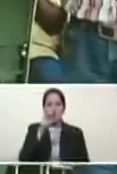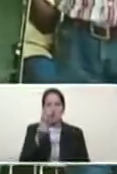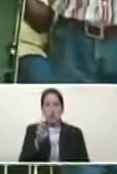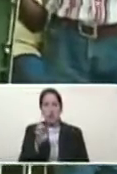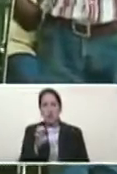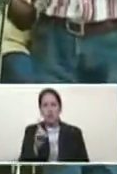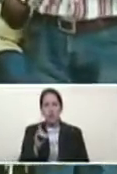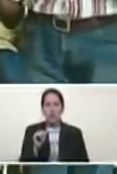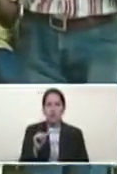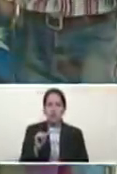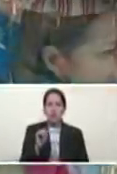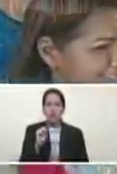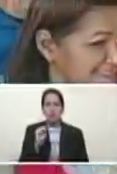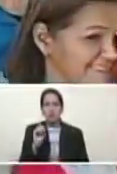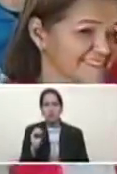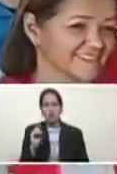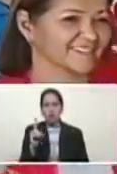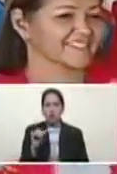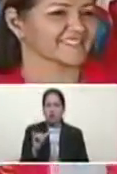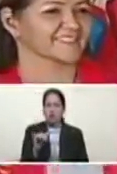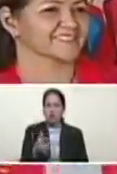SODI, oficiales presentes.